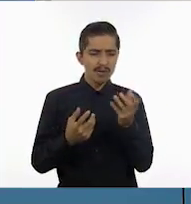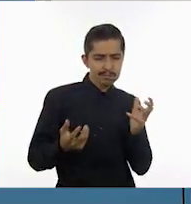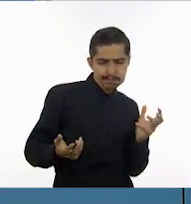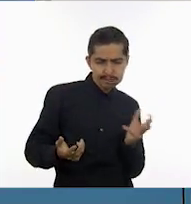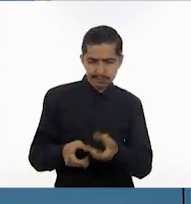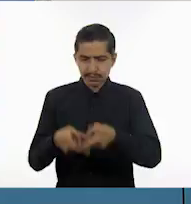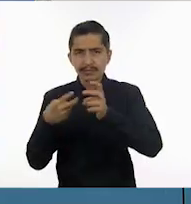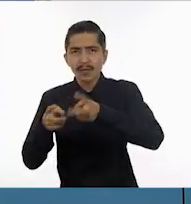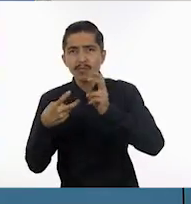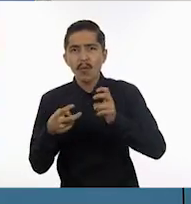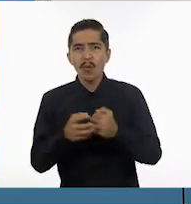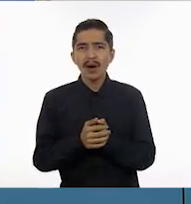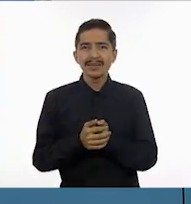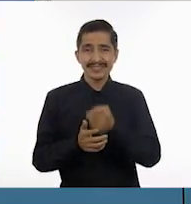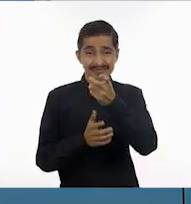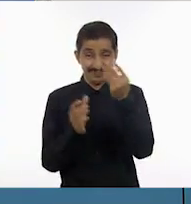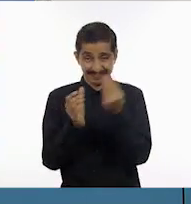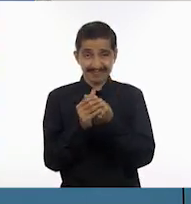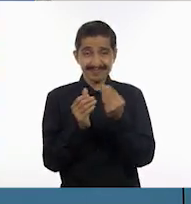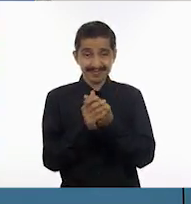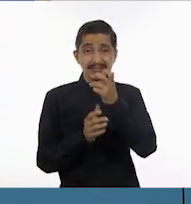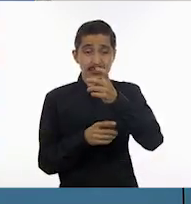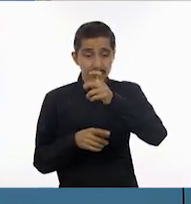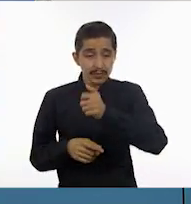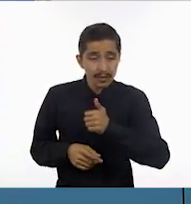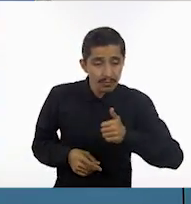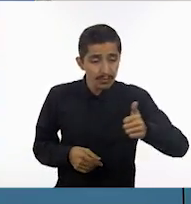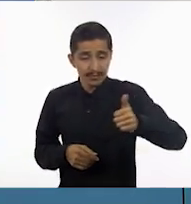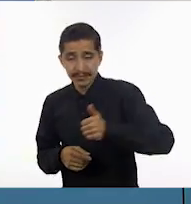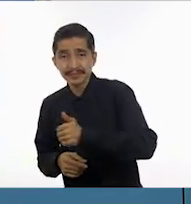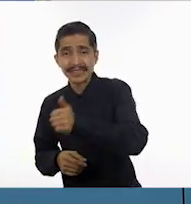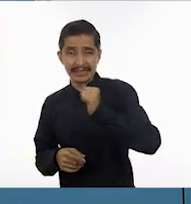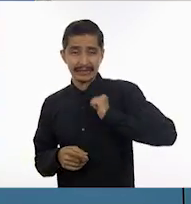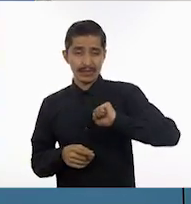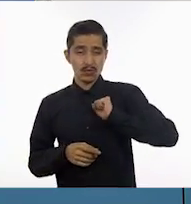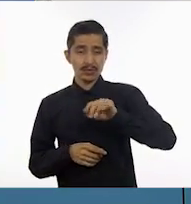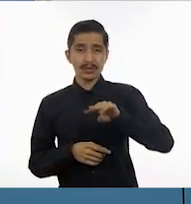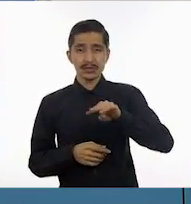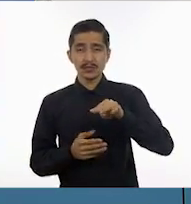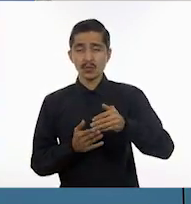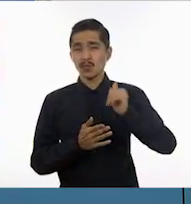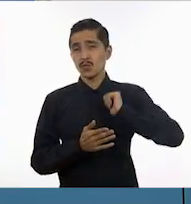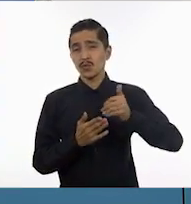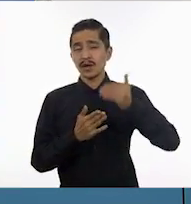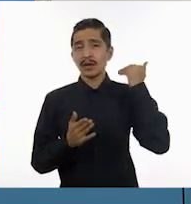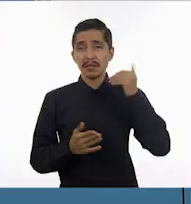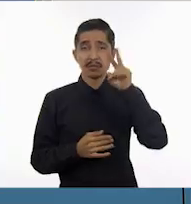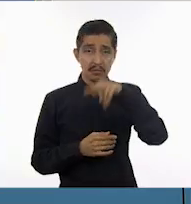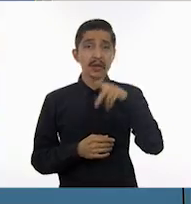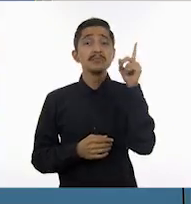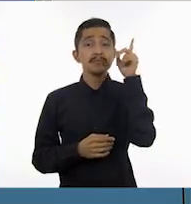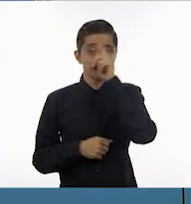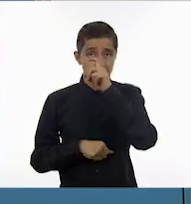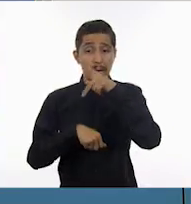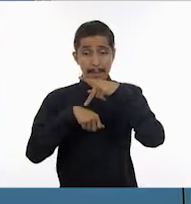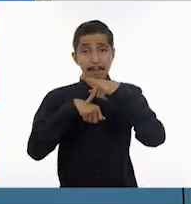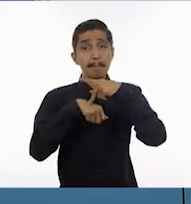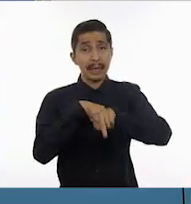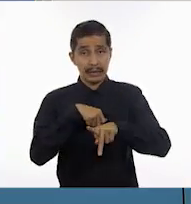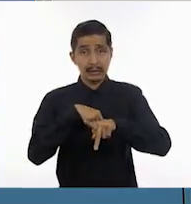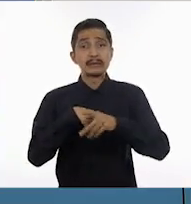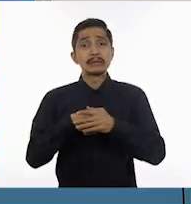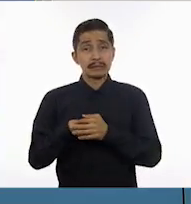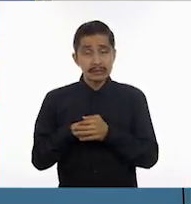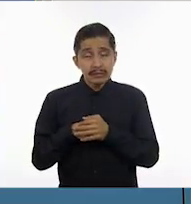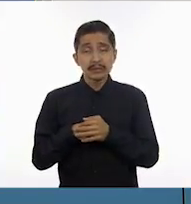veremos a lo largo de esta clase, moverse de un lado al otro durante el siglo XIX era un asunto complicado y peligroso.